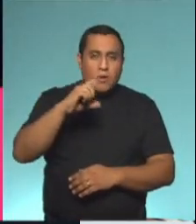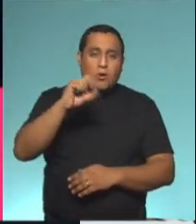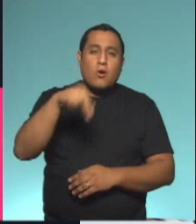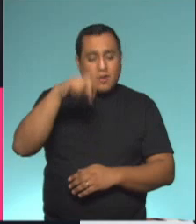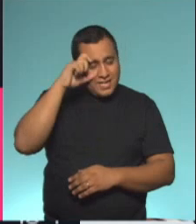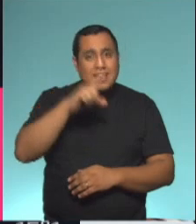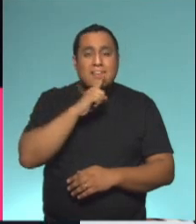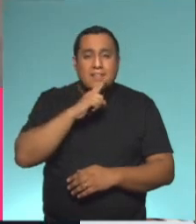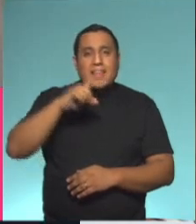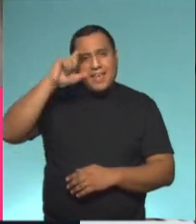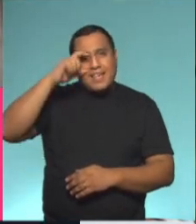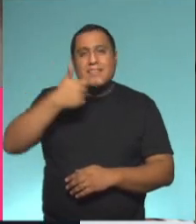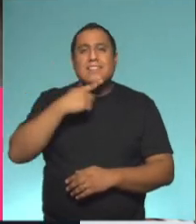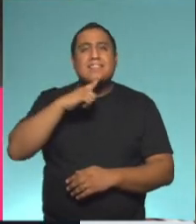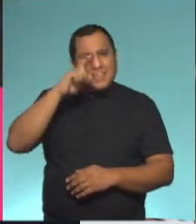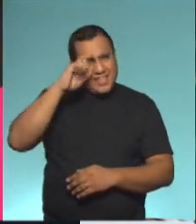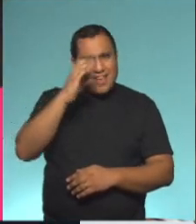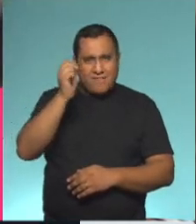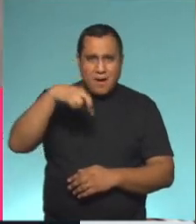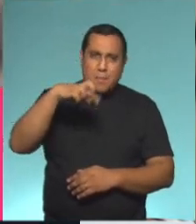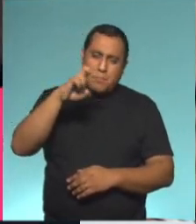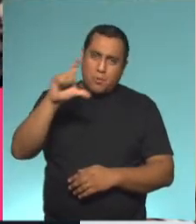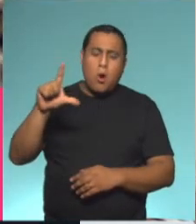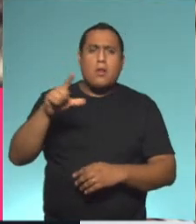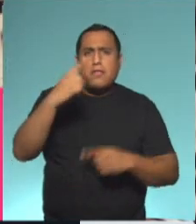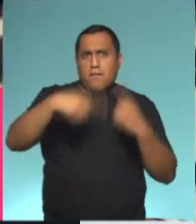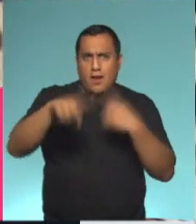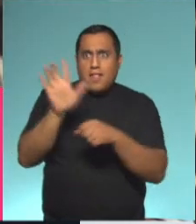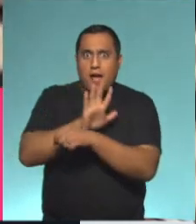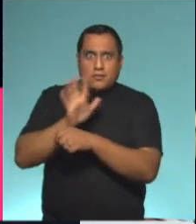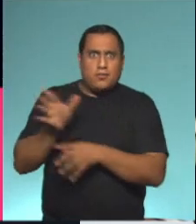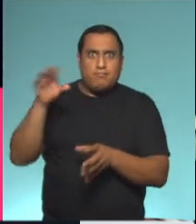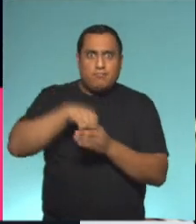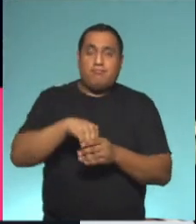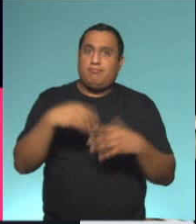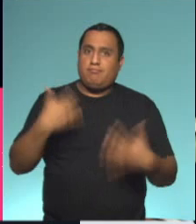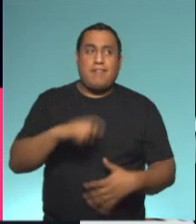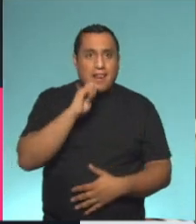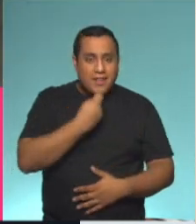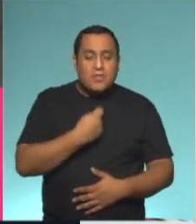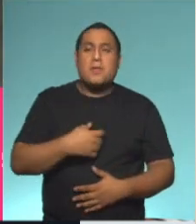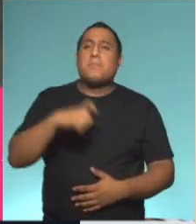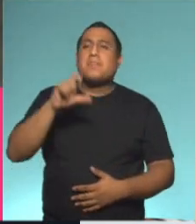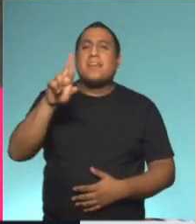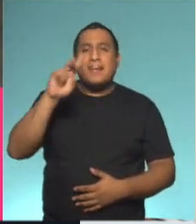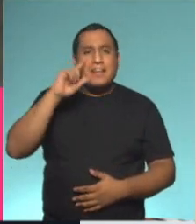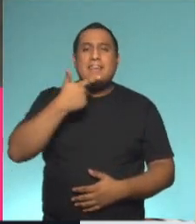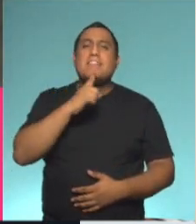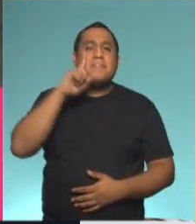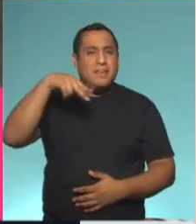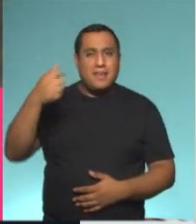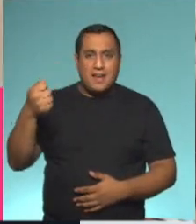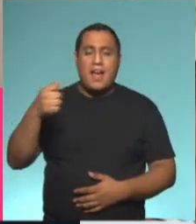un elencazo además, gente, actores y actrices de primerísima. Qué lindo. Está Peggy Sol, está Cristina Allende, está